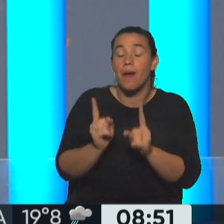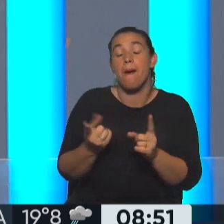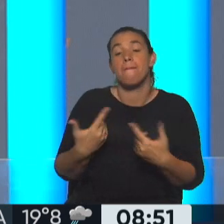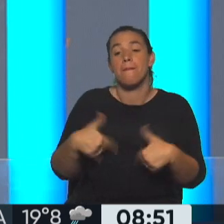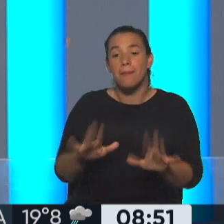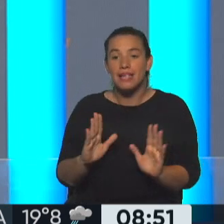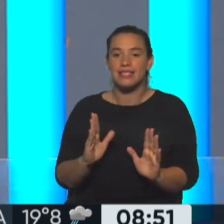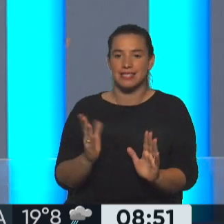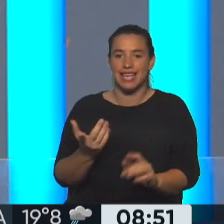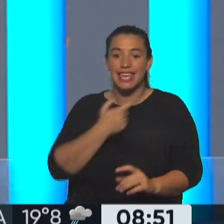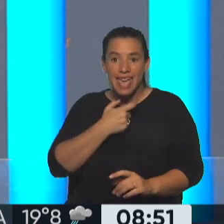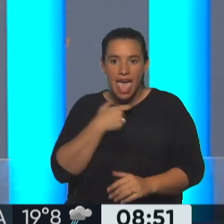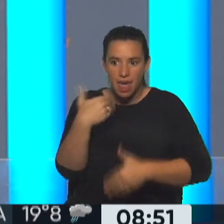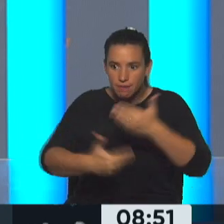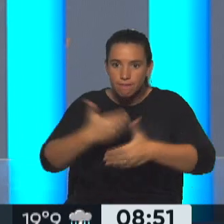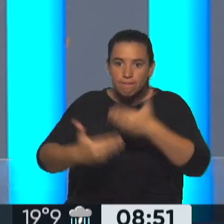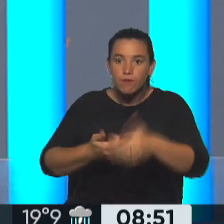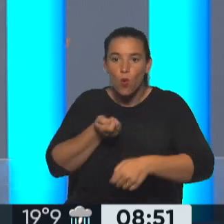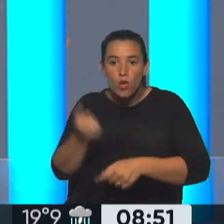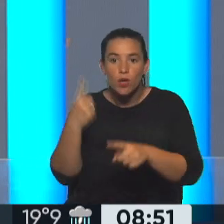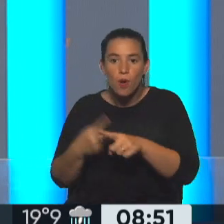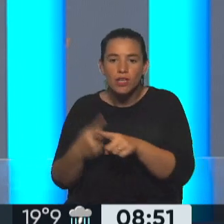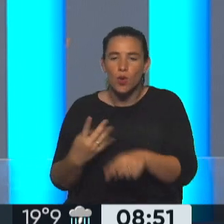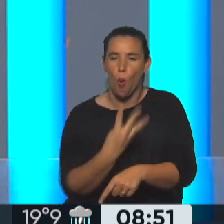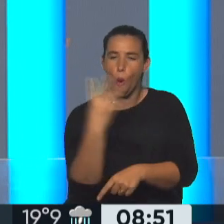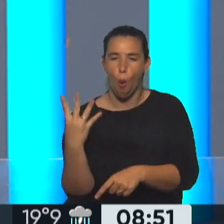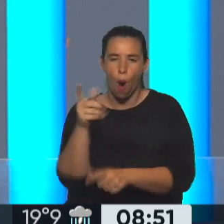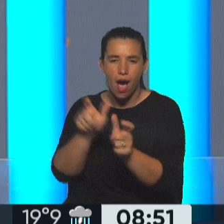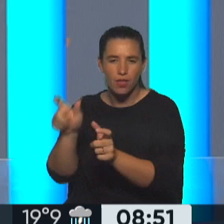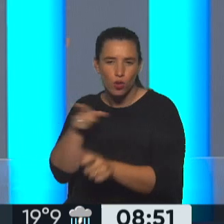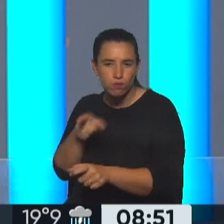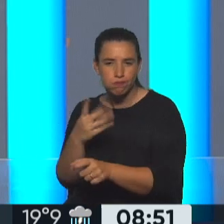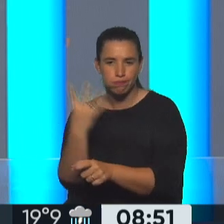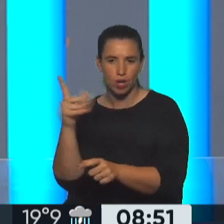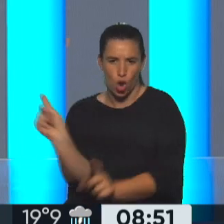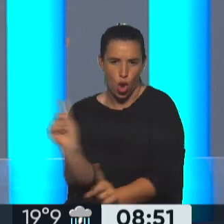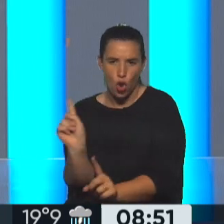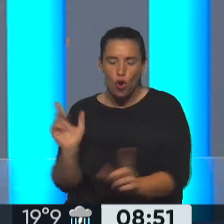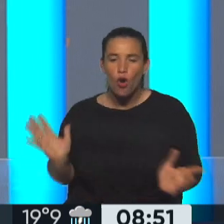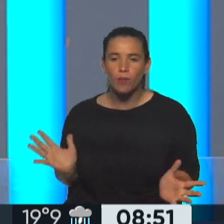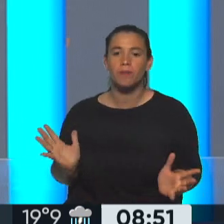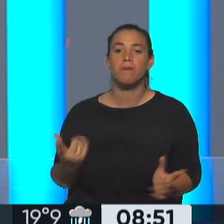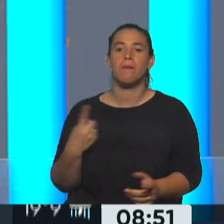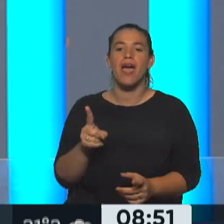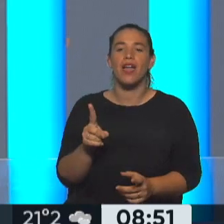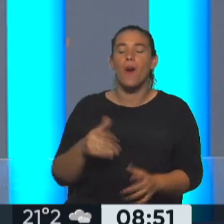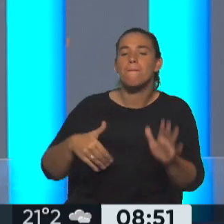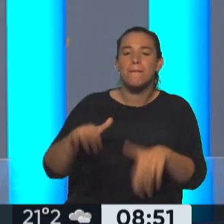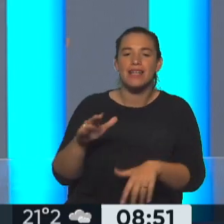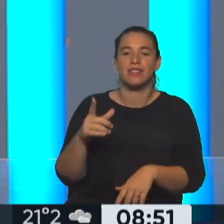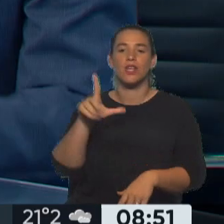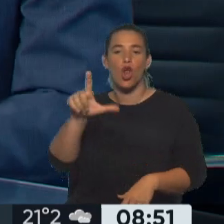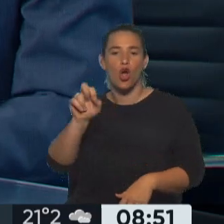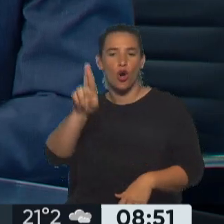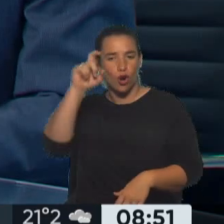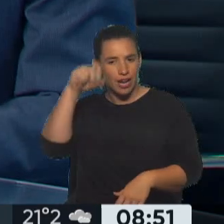avanzar con un pedido de juicio político, no a los 4 miembros de la coalición cívica. El pedido de juicio político fue principalmente a Lorenzetti. A